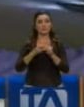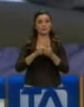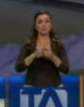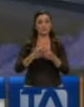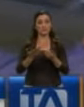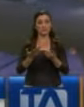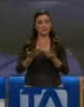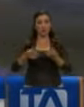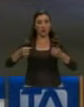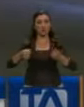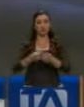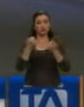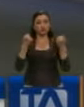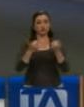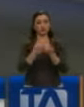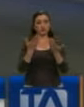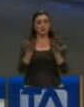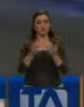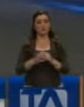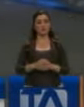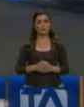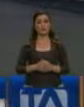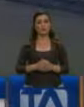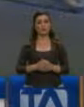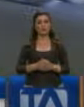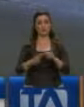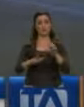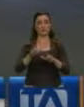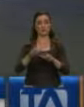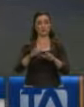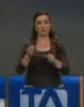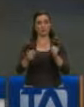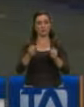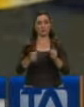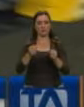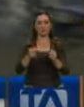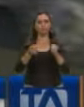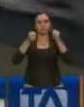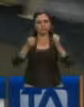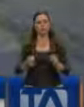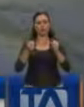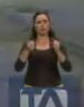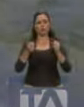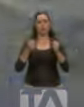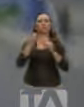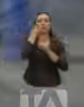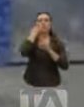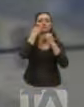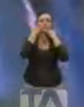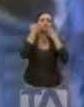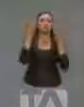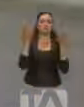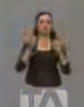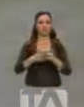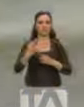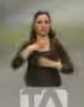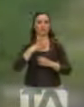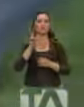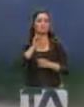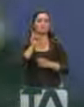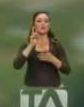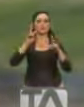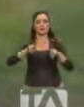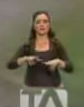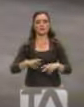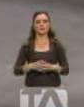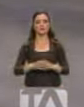van contra los muros o también que la gente se golpea al momento que va en el vehículo. Nosotros mismos fuimos víctimas de